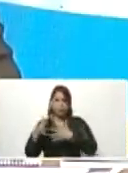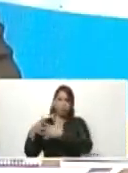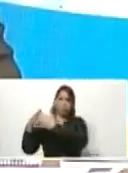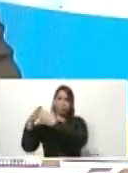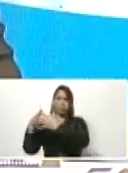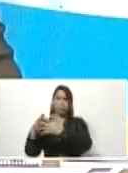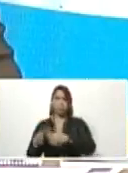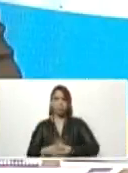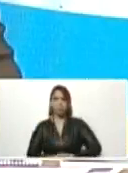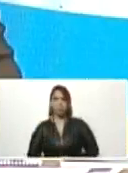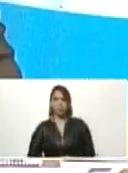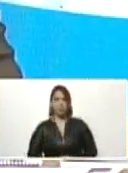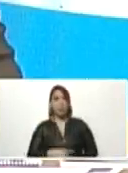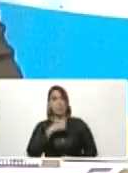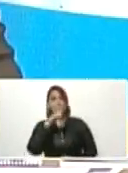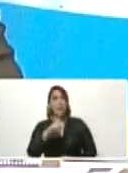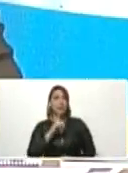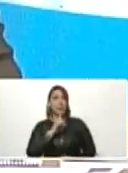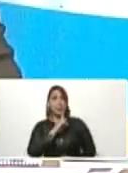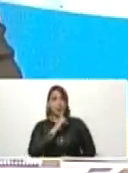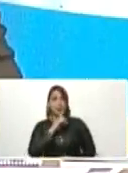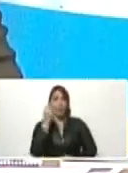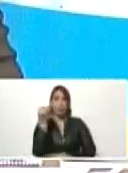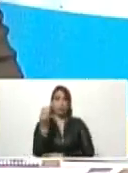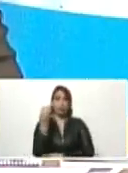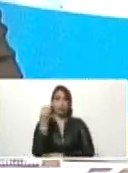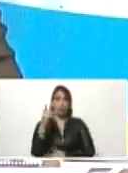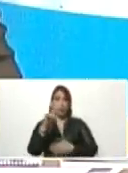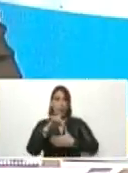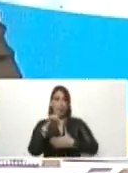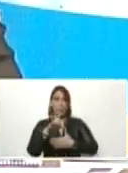Norteamérica en la mal llamada Cumbre de las Américas.